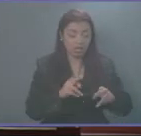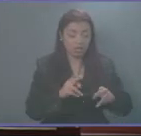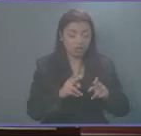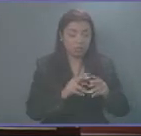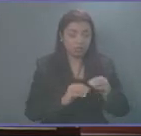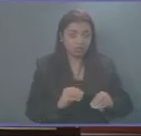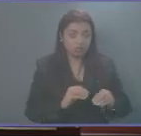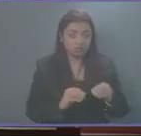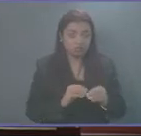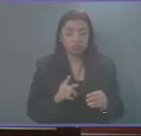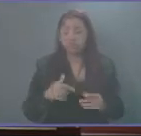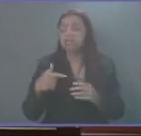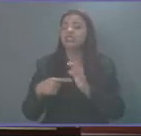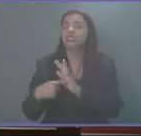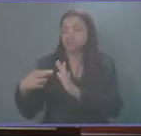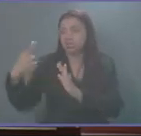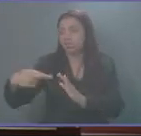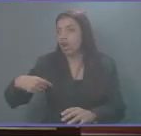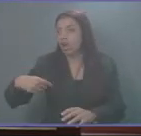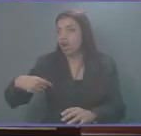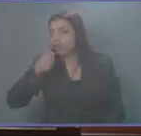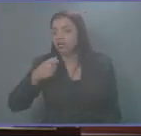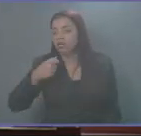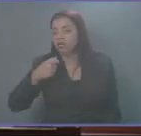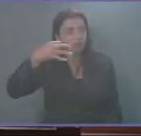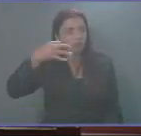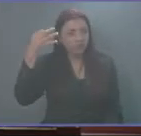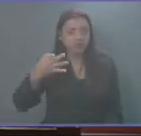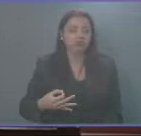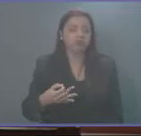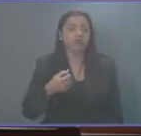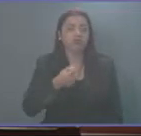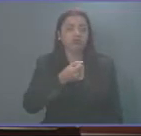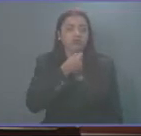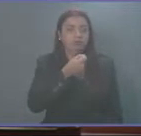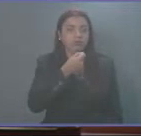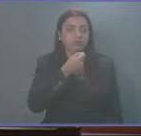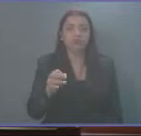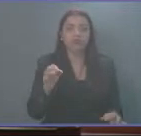eso yo le llamo un periodista integral.